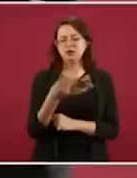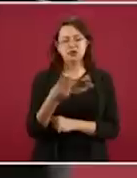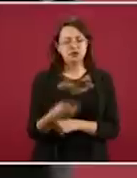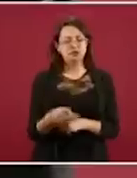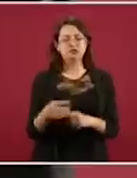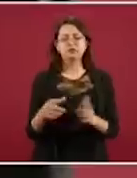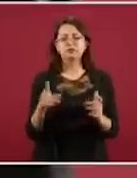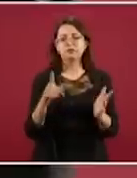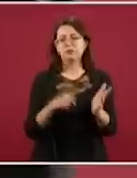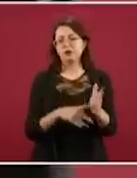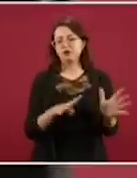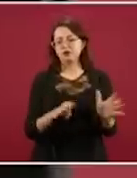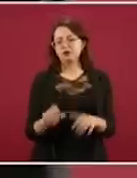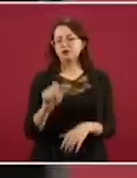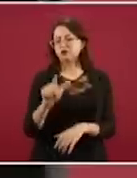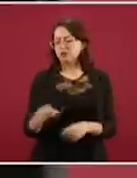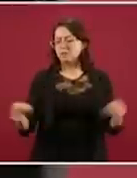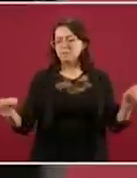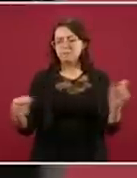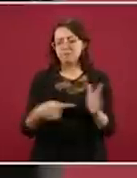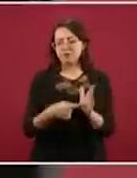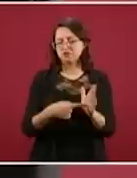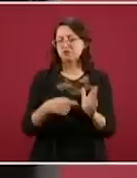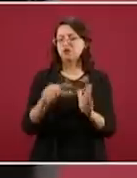1917. Y si ustedes ven ese artículo,